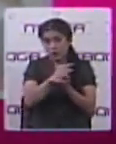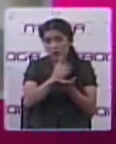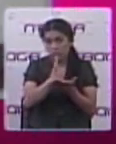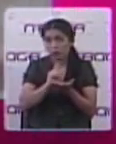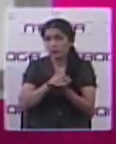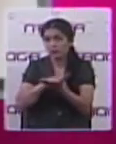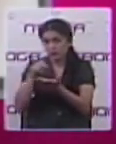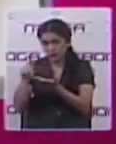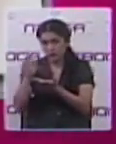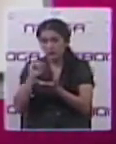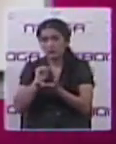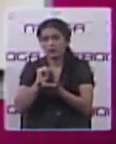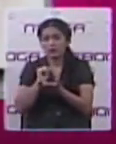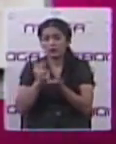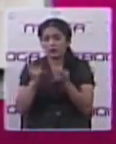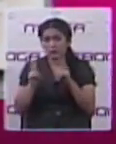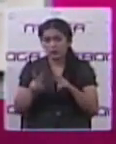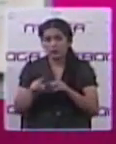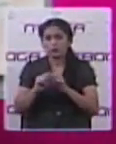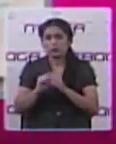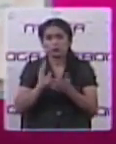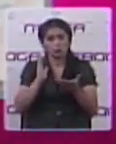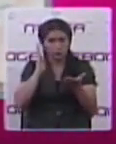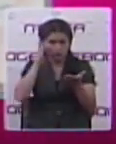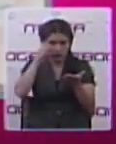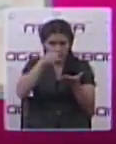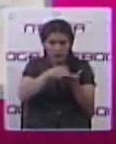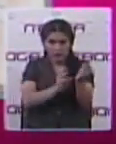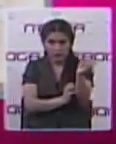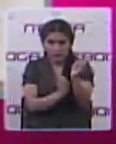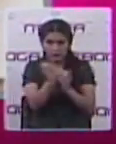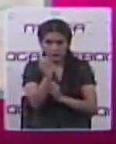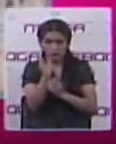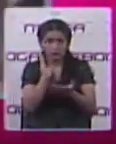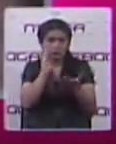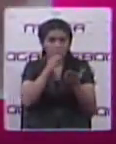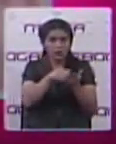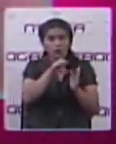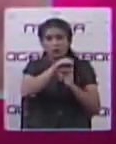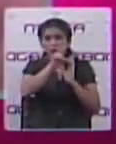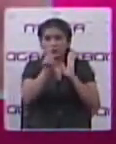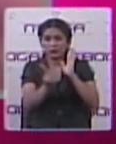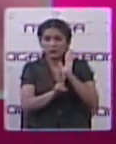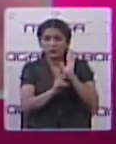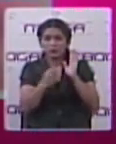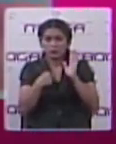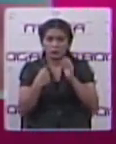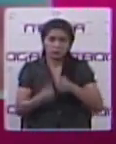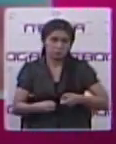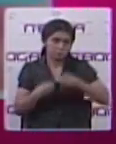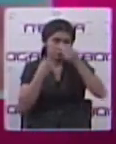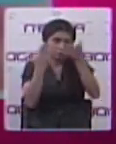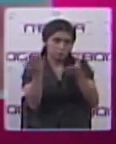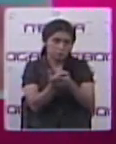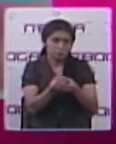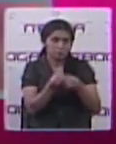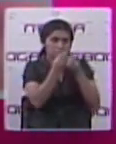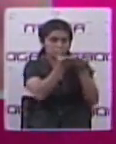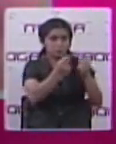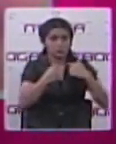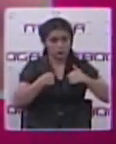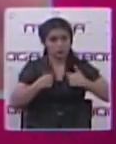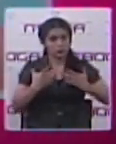Pichincha también, Advir Pichincha, tú presentas tu currículo y tu intención de ingresar, cómo hacer la carrera